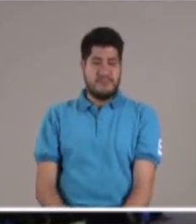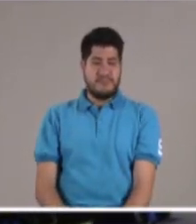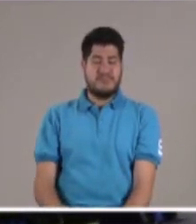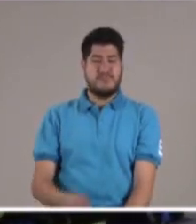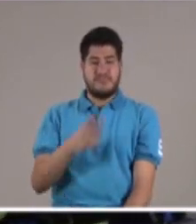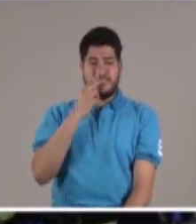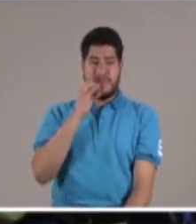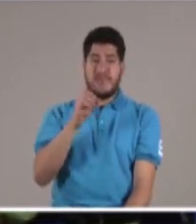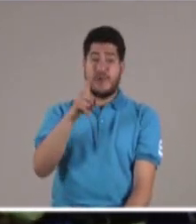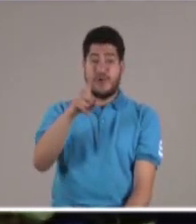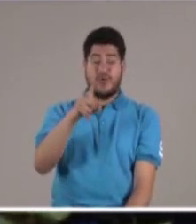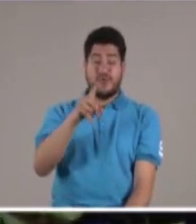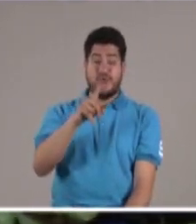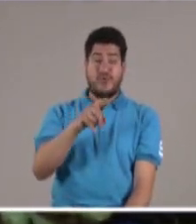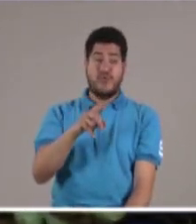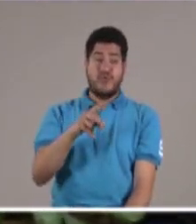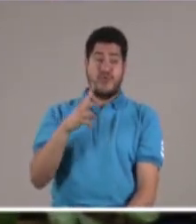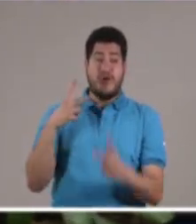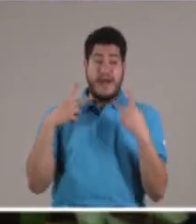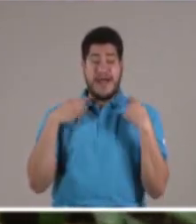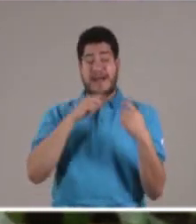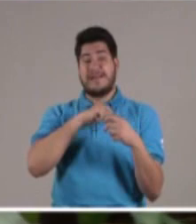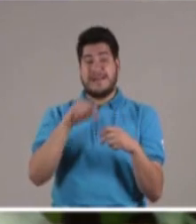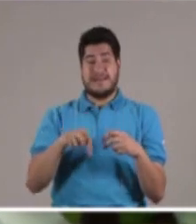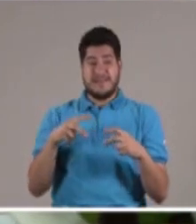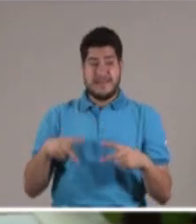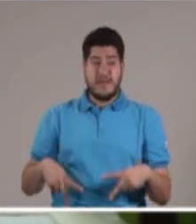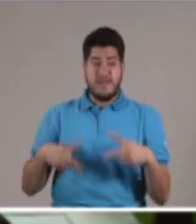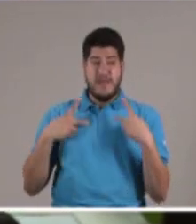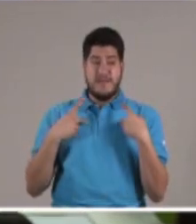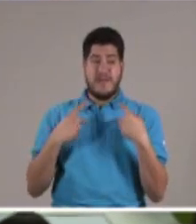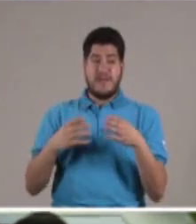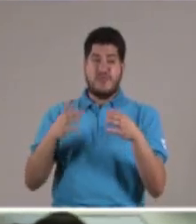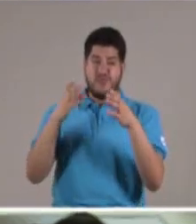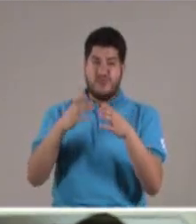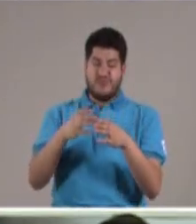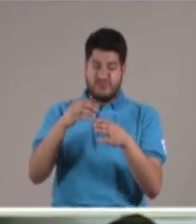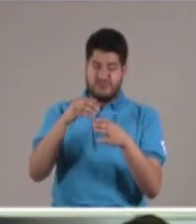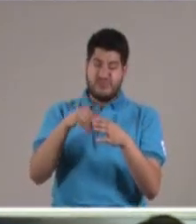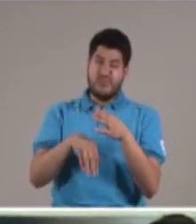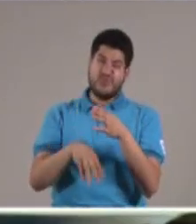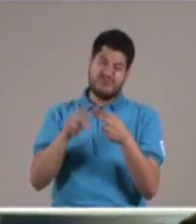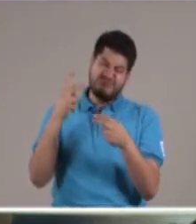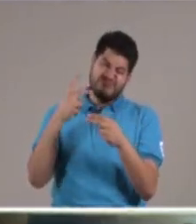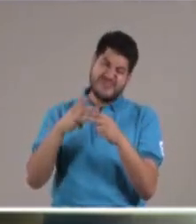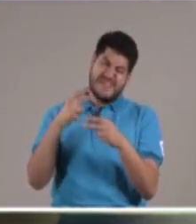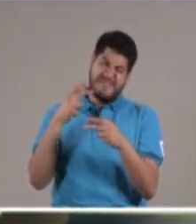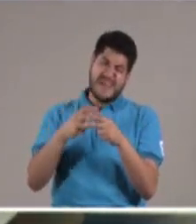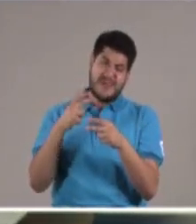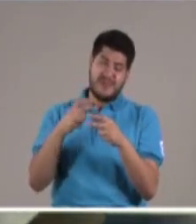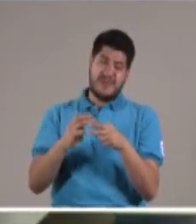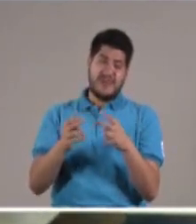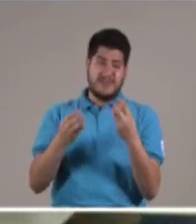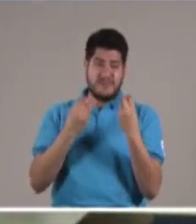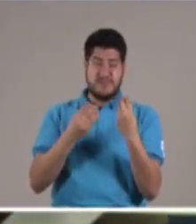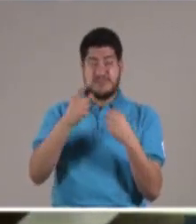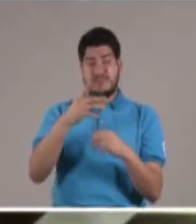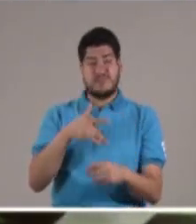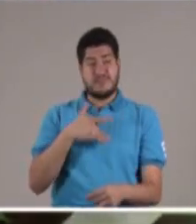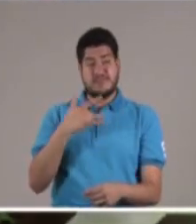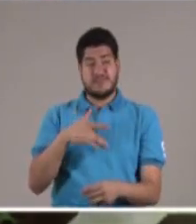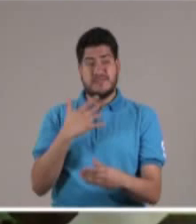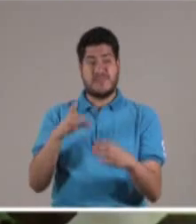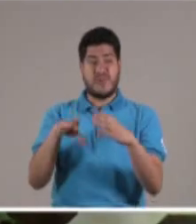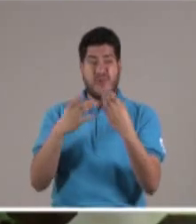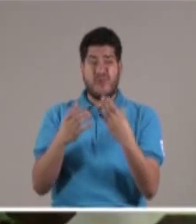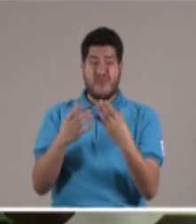hermano que has estado atravesando por múltiples dificultades y te has sentido como